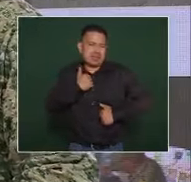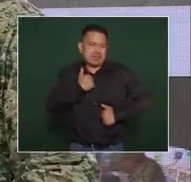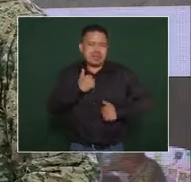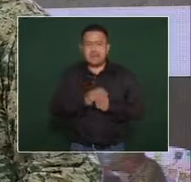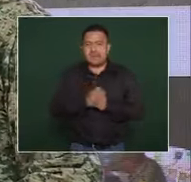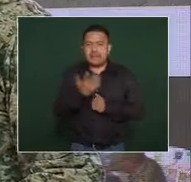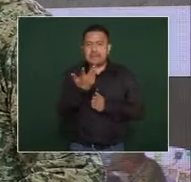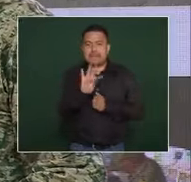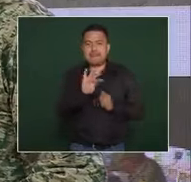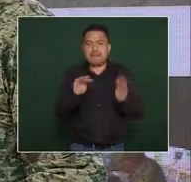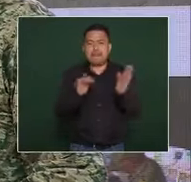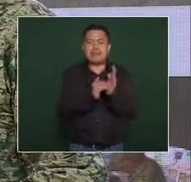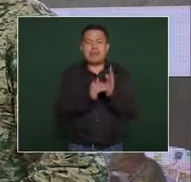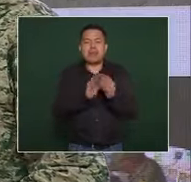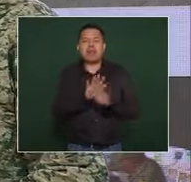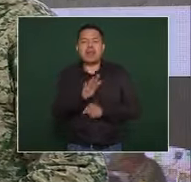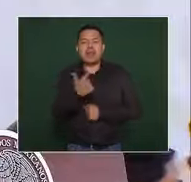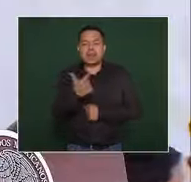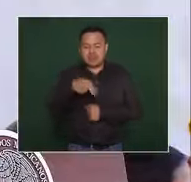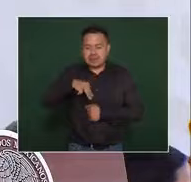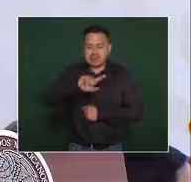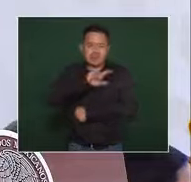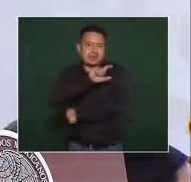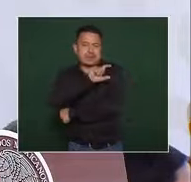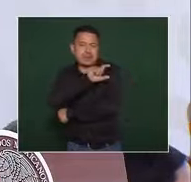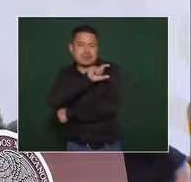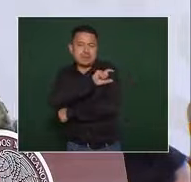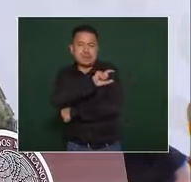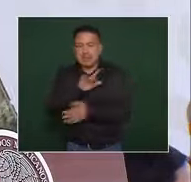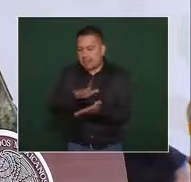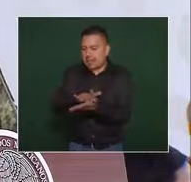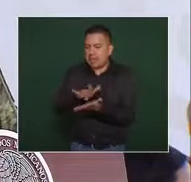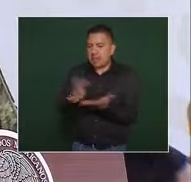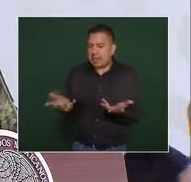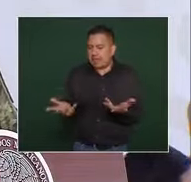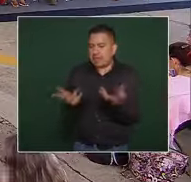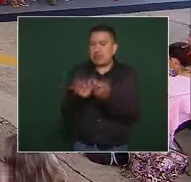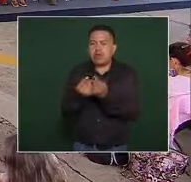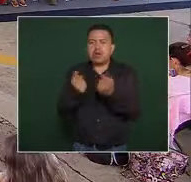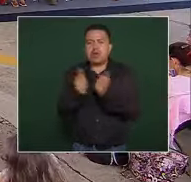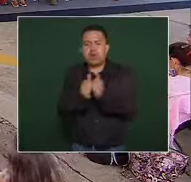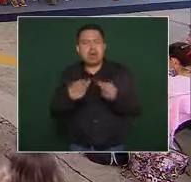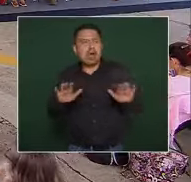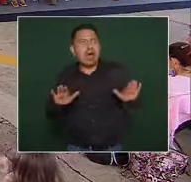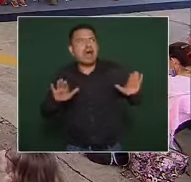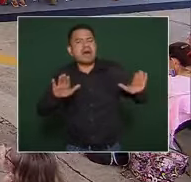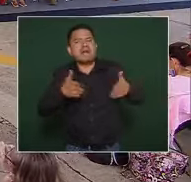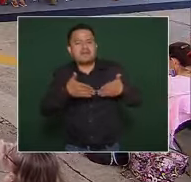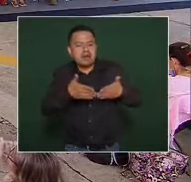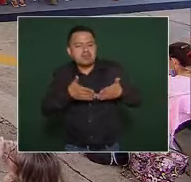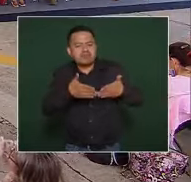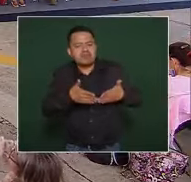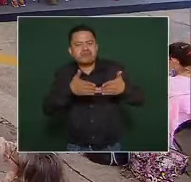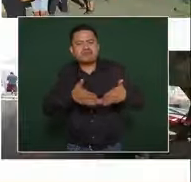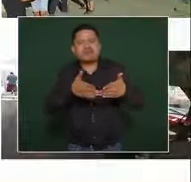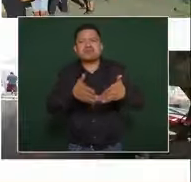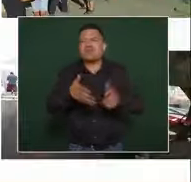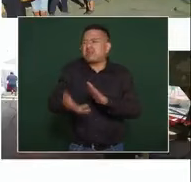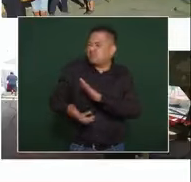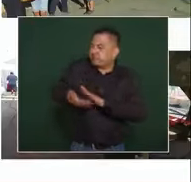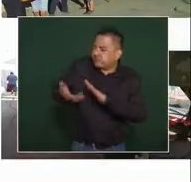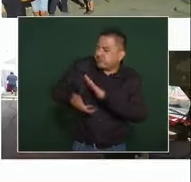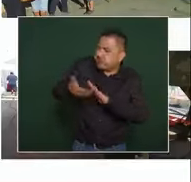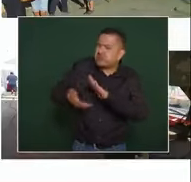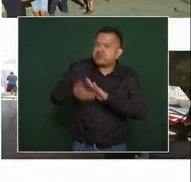y 10.000 de la Guardia Nacional, apoyados con aeronaves, con embarcaciones, con maquinaria pesada,